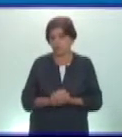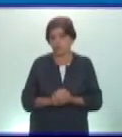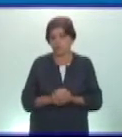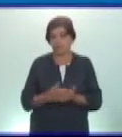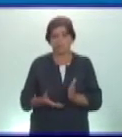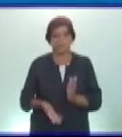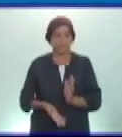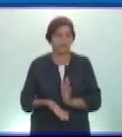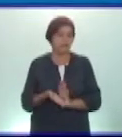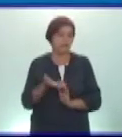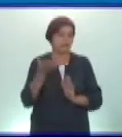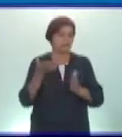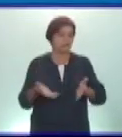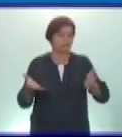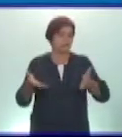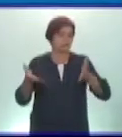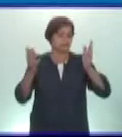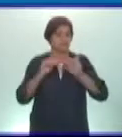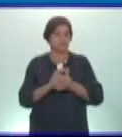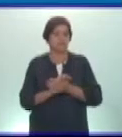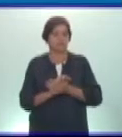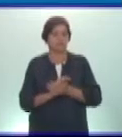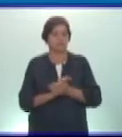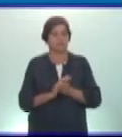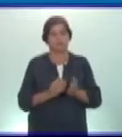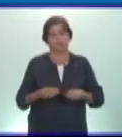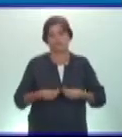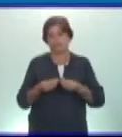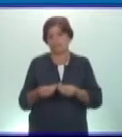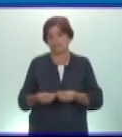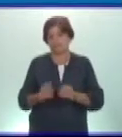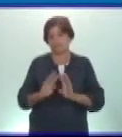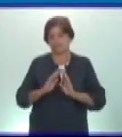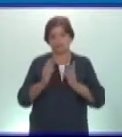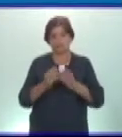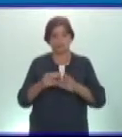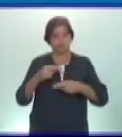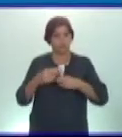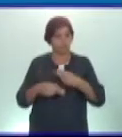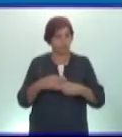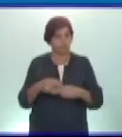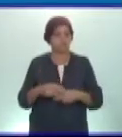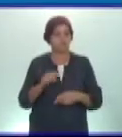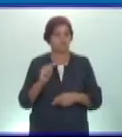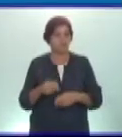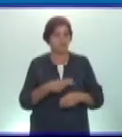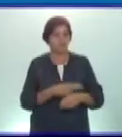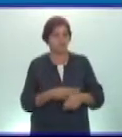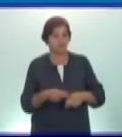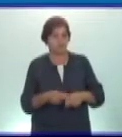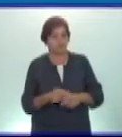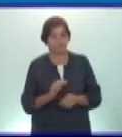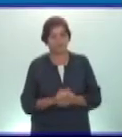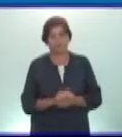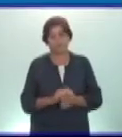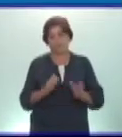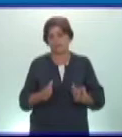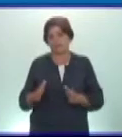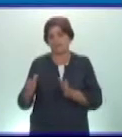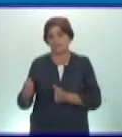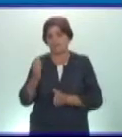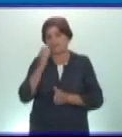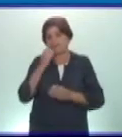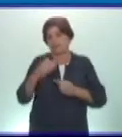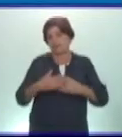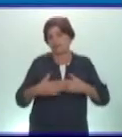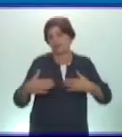desarrollo o nudo, donde se presentan los hechos más significativos de la historia. Es la parte más extensa.